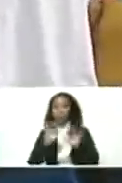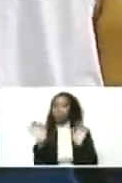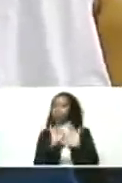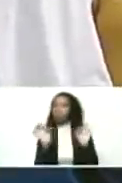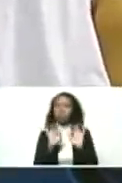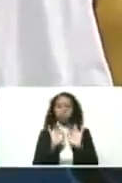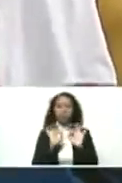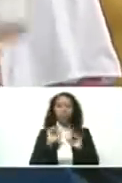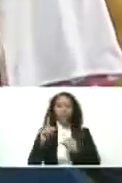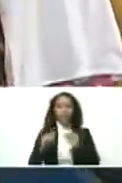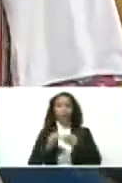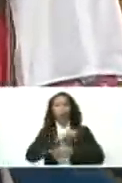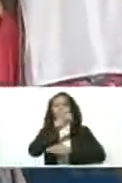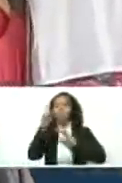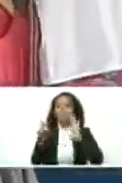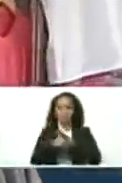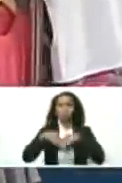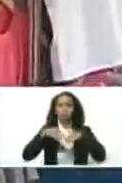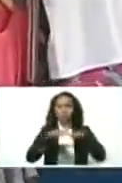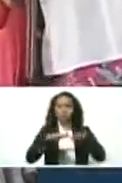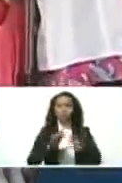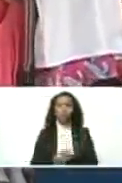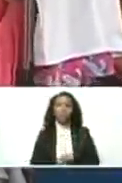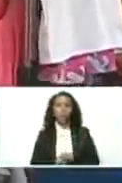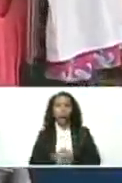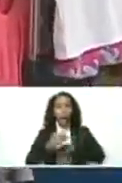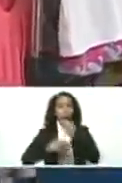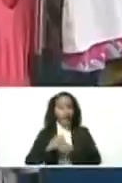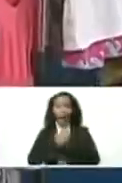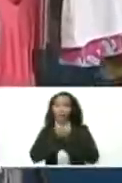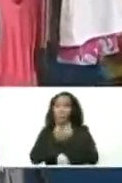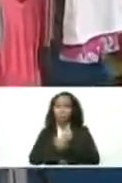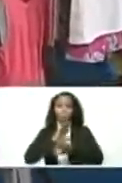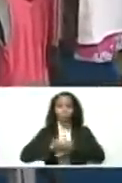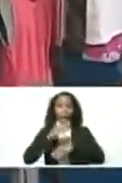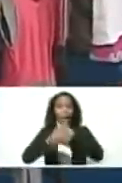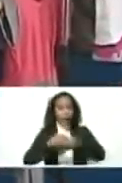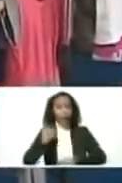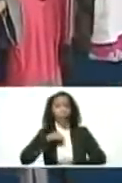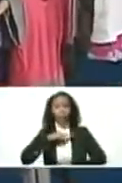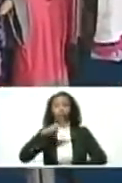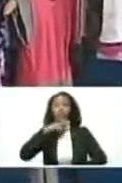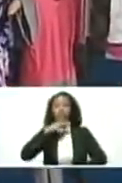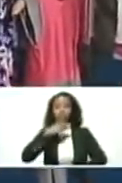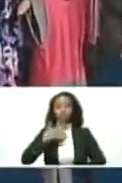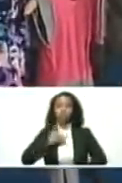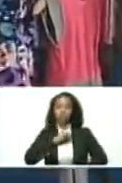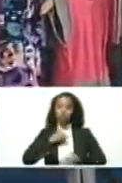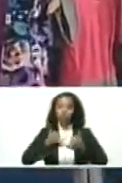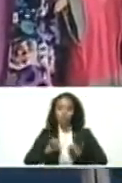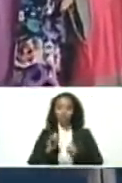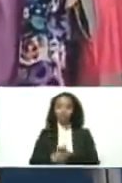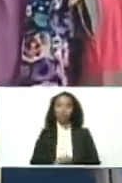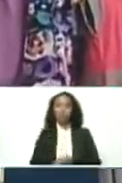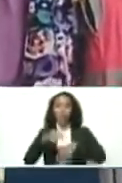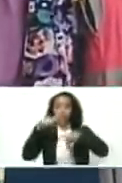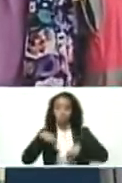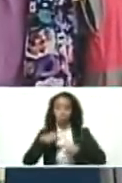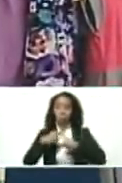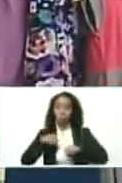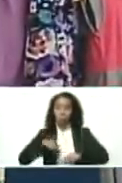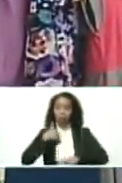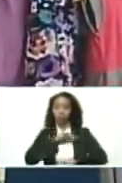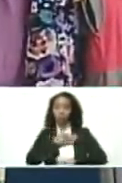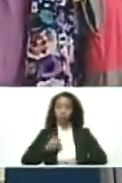totalmente rematada, o sea, es una cosa que es hecha con amor porque fue hecha para nuestros nietos, para nuestros hijos. Y excelente. Hoy por hoy, bueno, se la